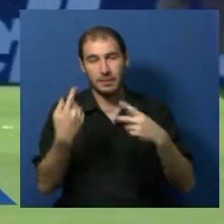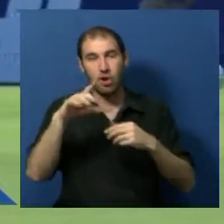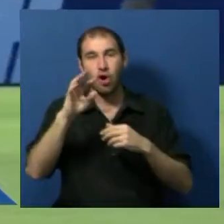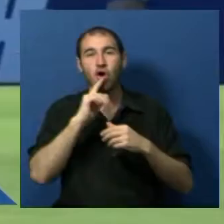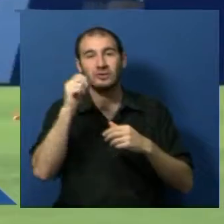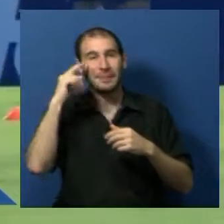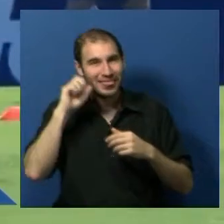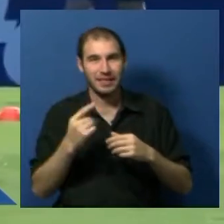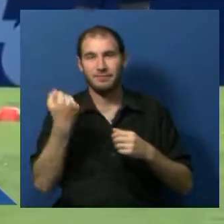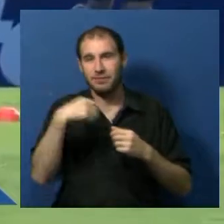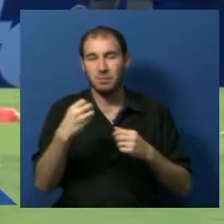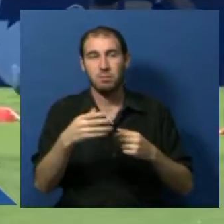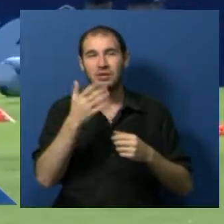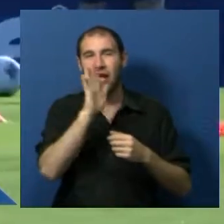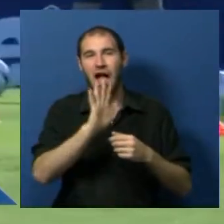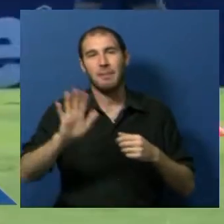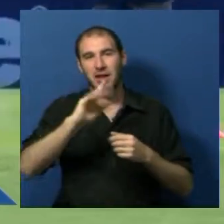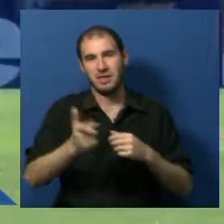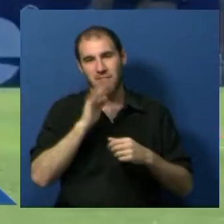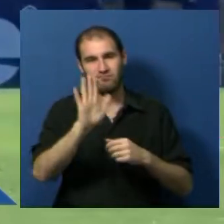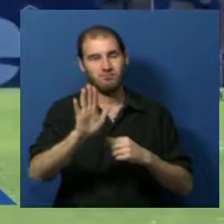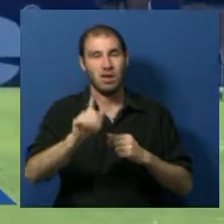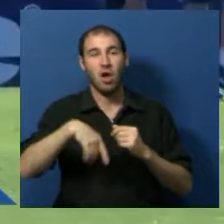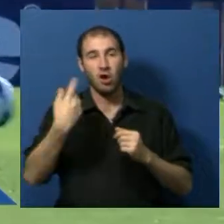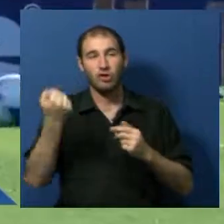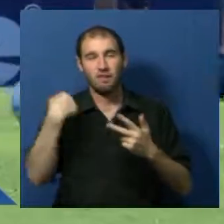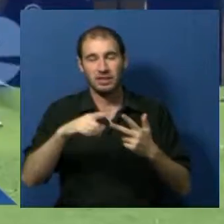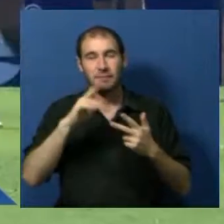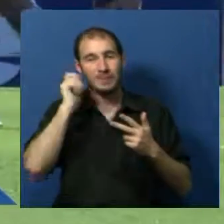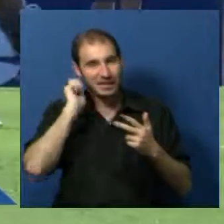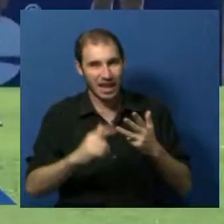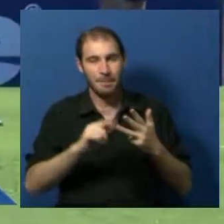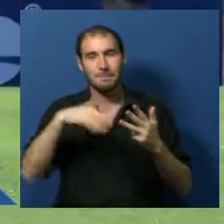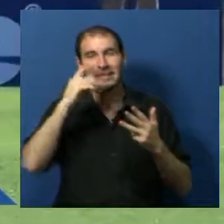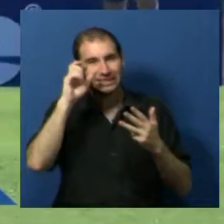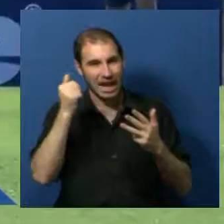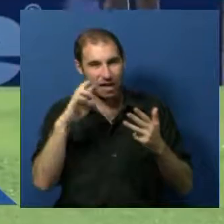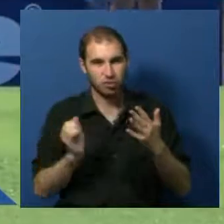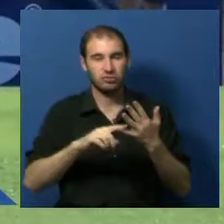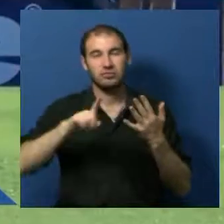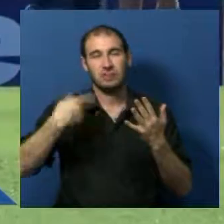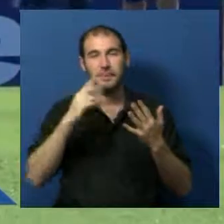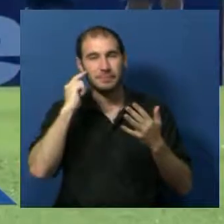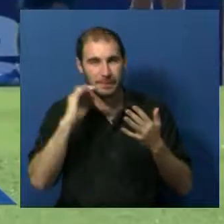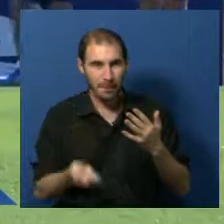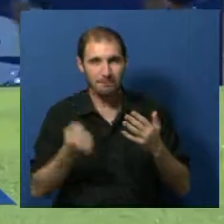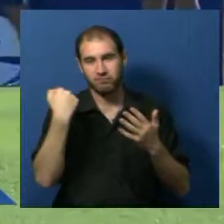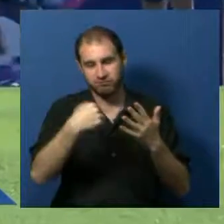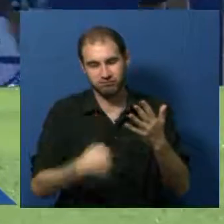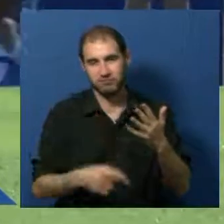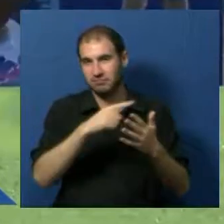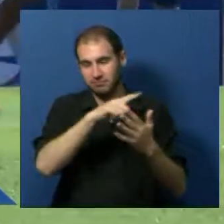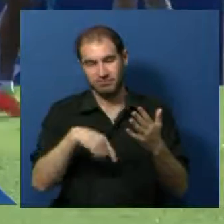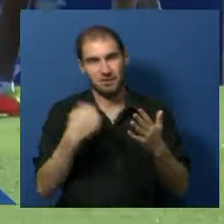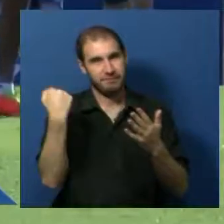Otamendi tampoco estaría por acumulación de amarillas. Otros que no estarían son Biglia y Mascherano, también el Pipa Higuaín, los jugadores que no